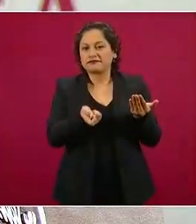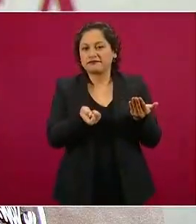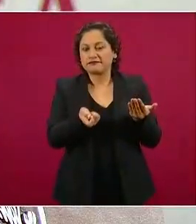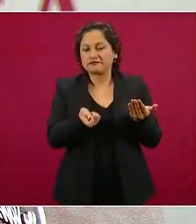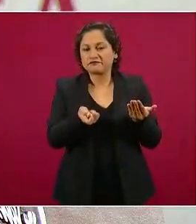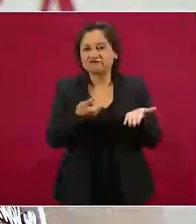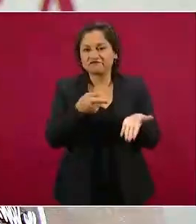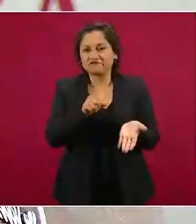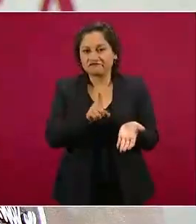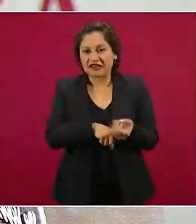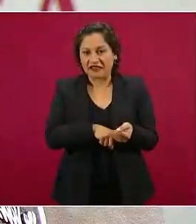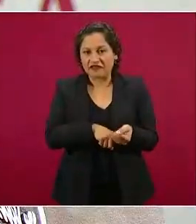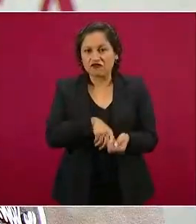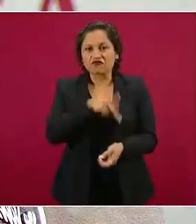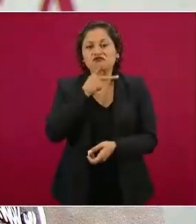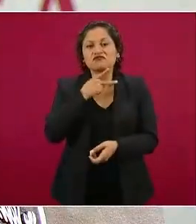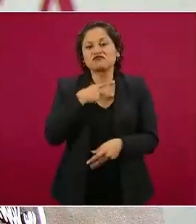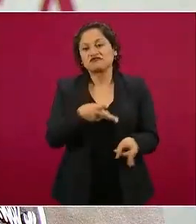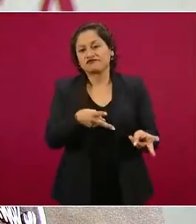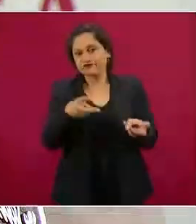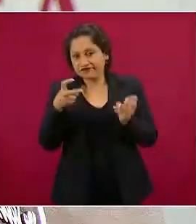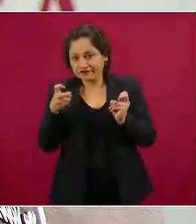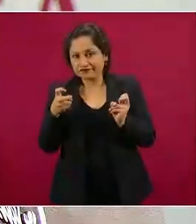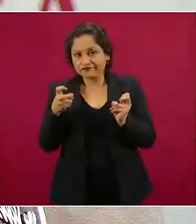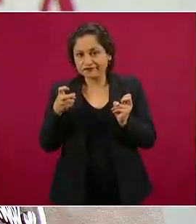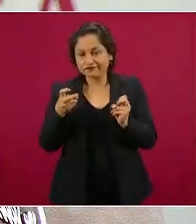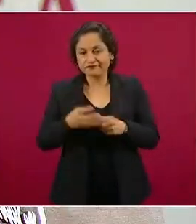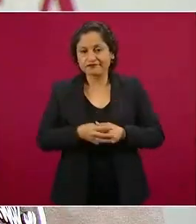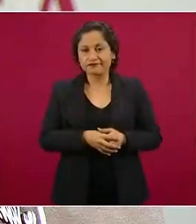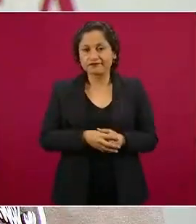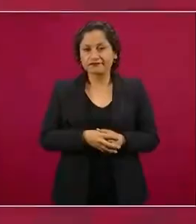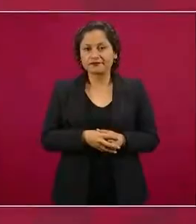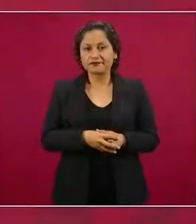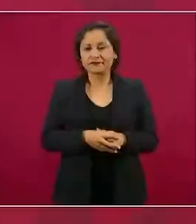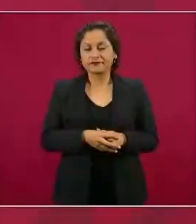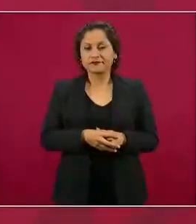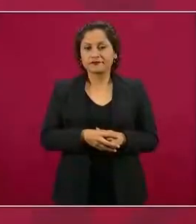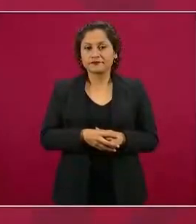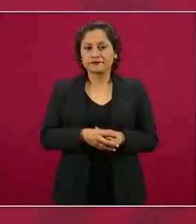con huachicol de combustible,